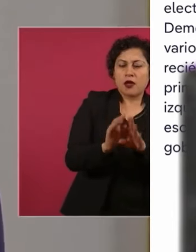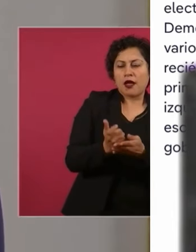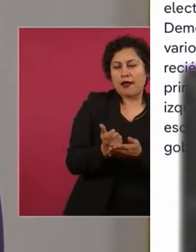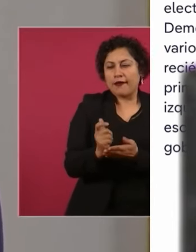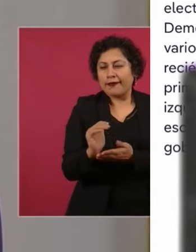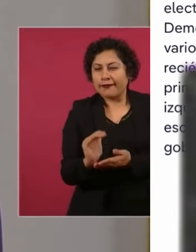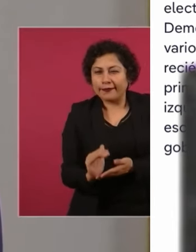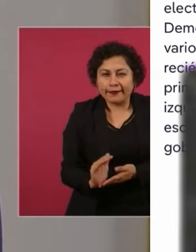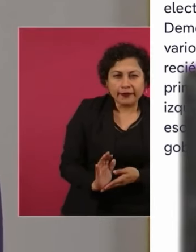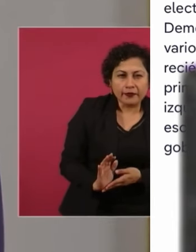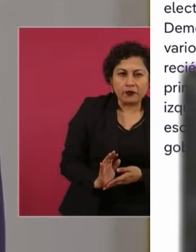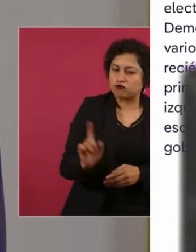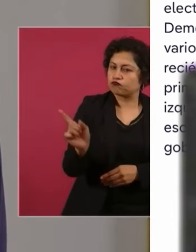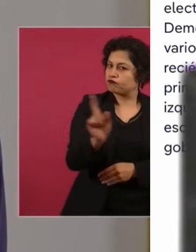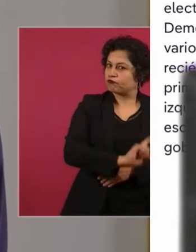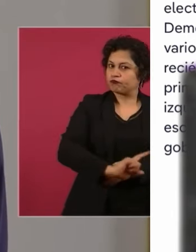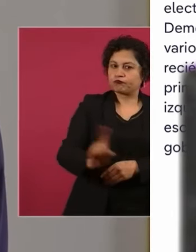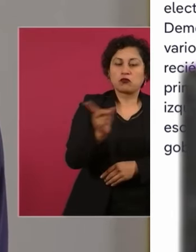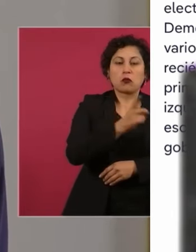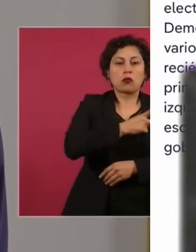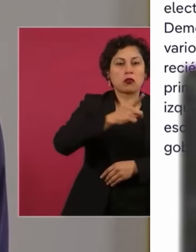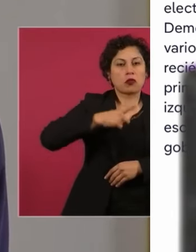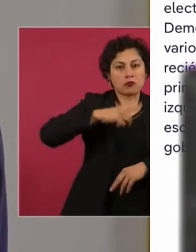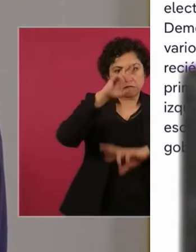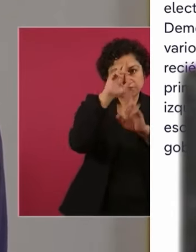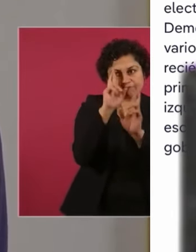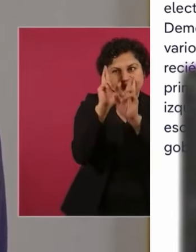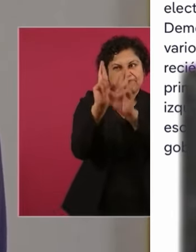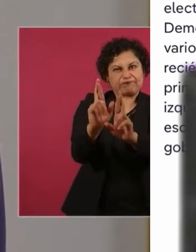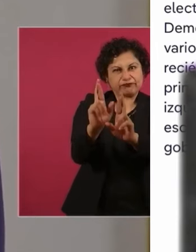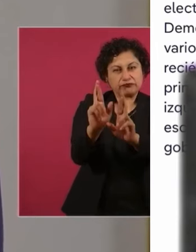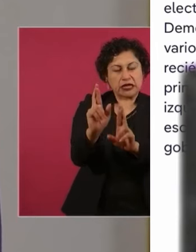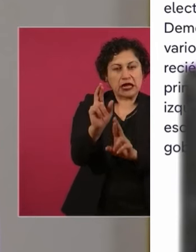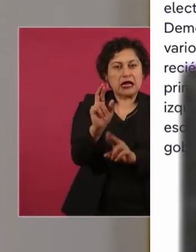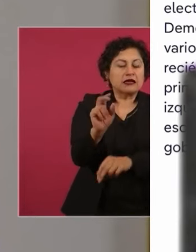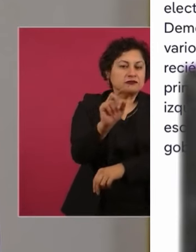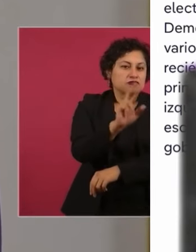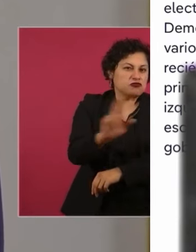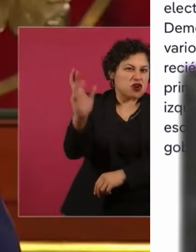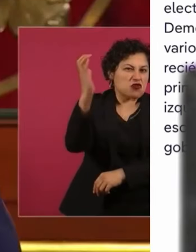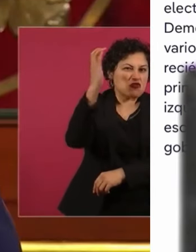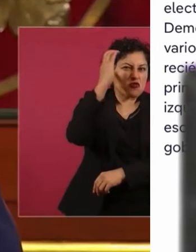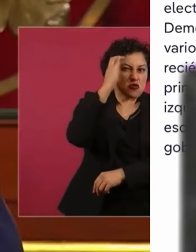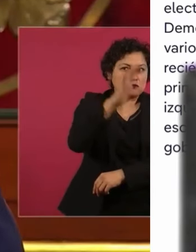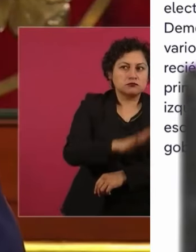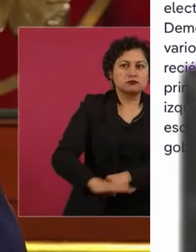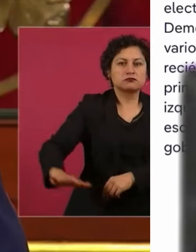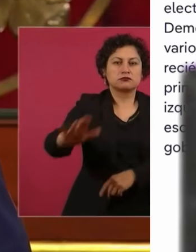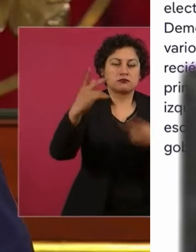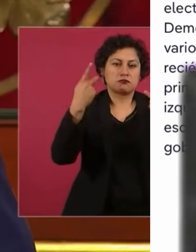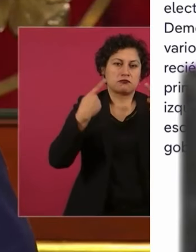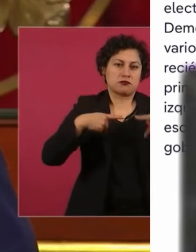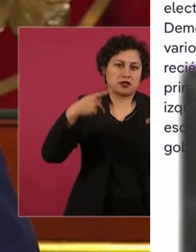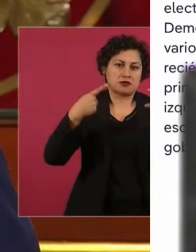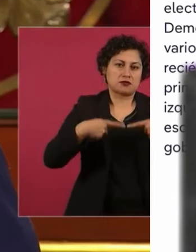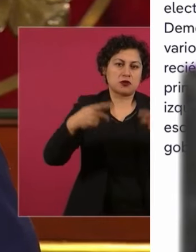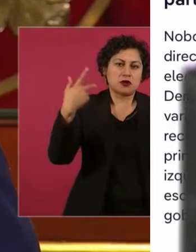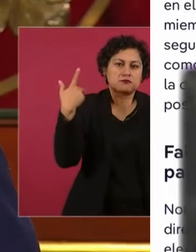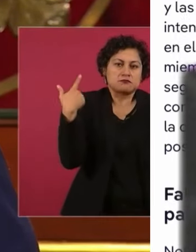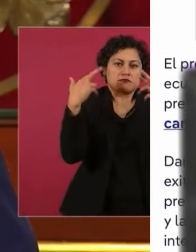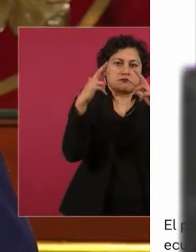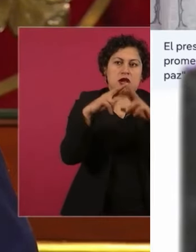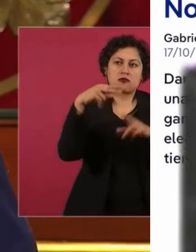candidato que le había tocado esa desgracia, y también aún no se sabe exactamente el esclarecimiento de ese